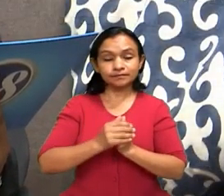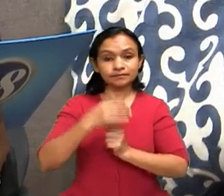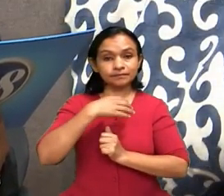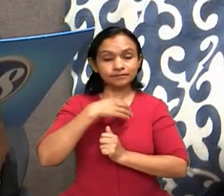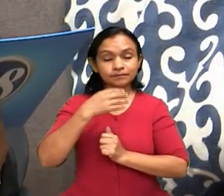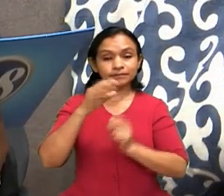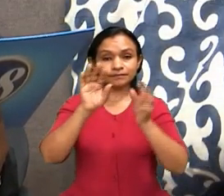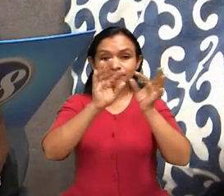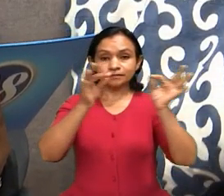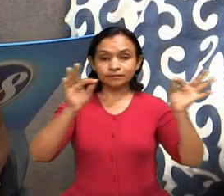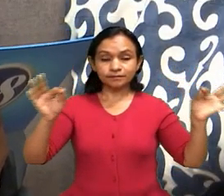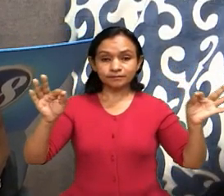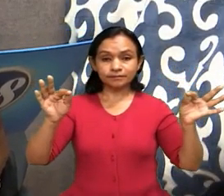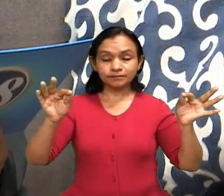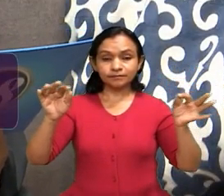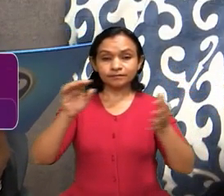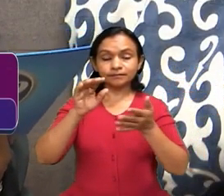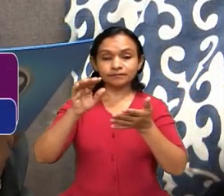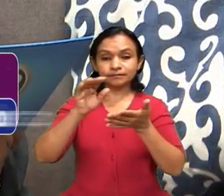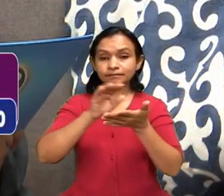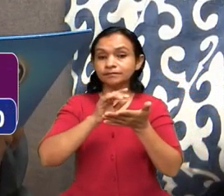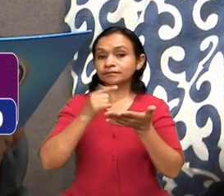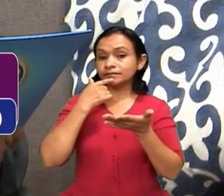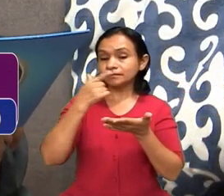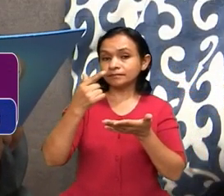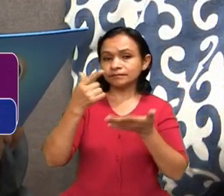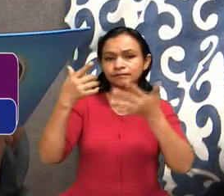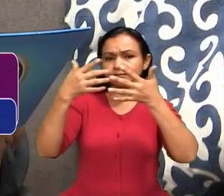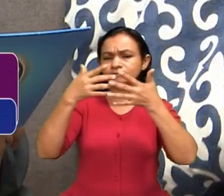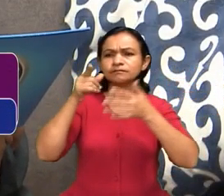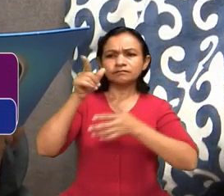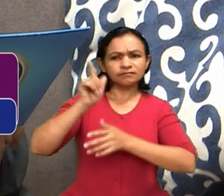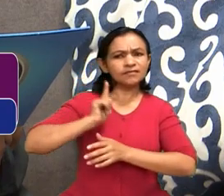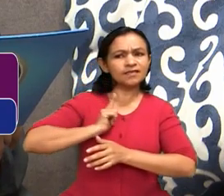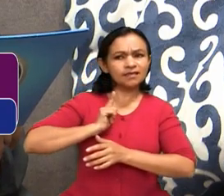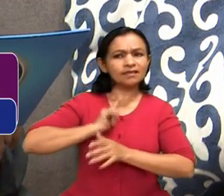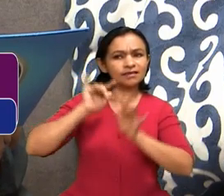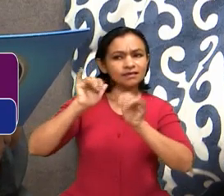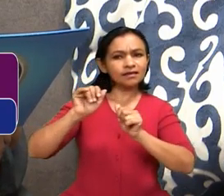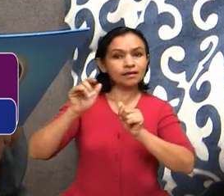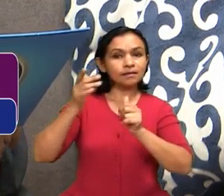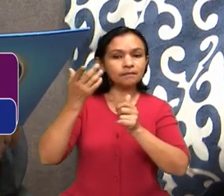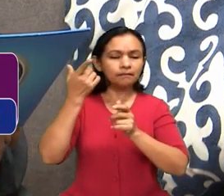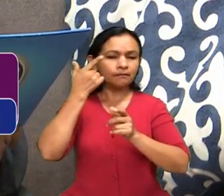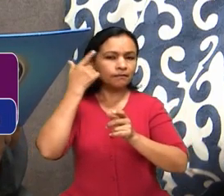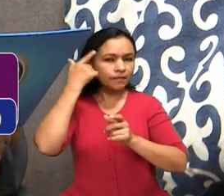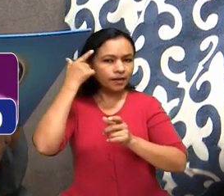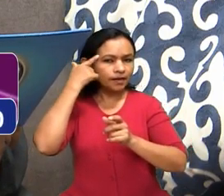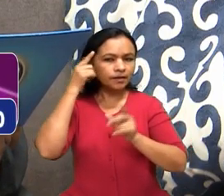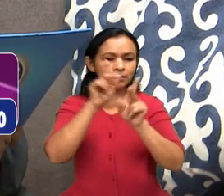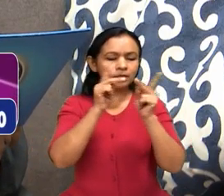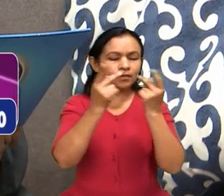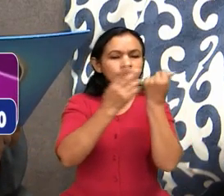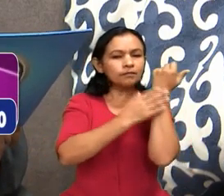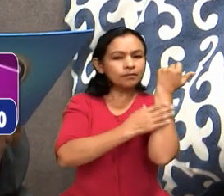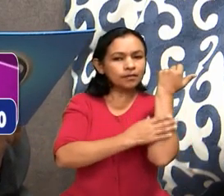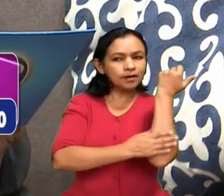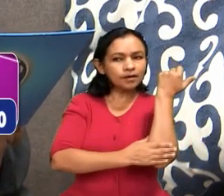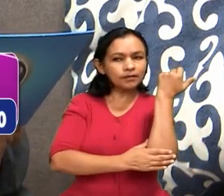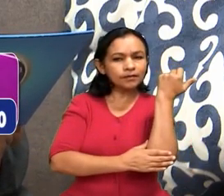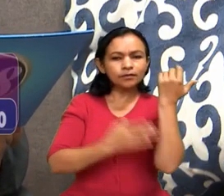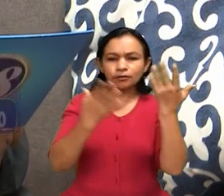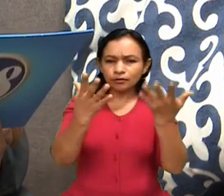extracto, una frase, en Washington, de General Sandino: "Hey, Washington, ya tienen motivos para sospechar que los pueblos pobres no prefieren